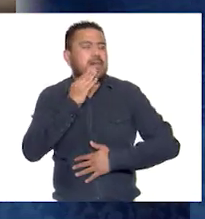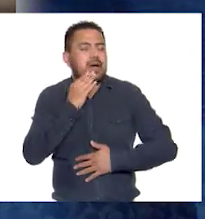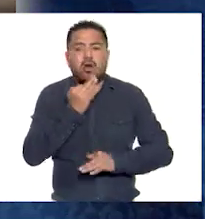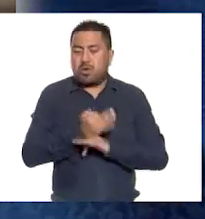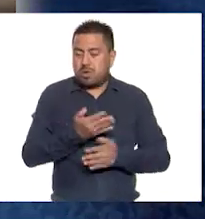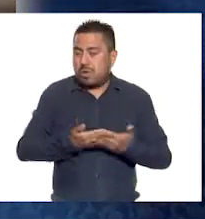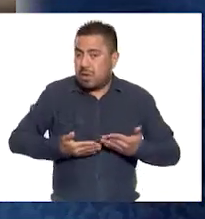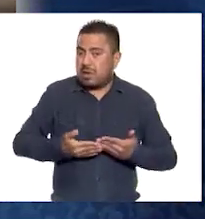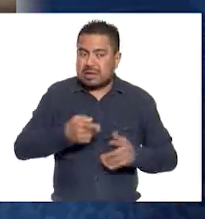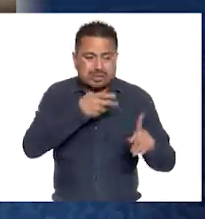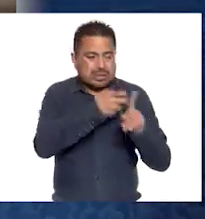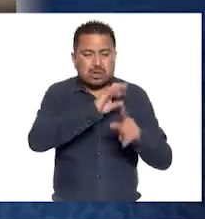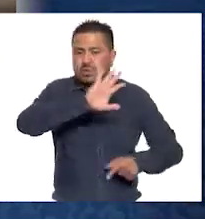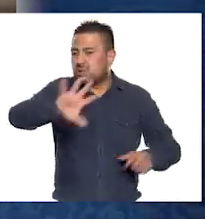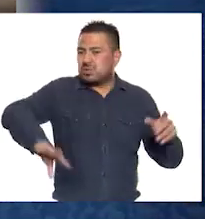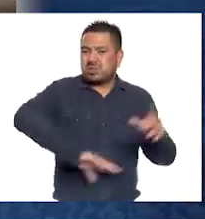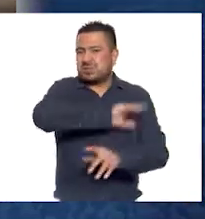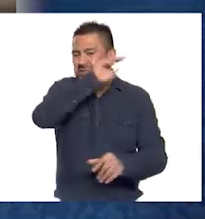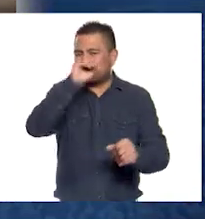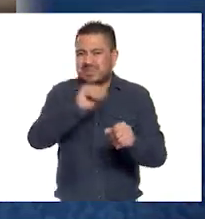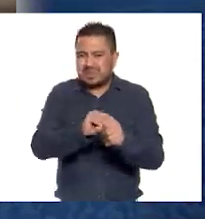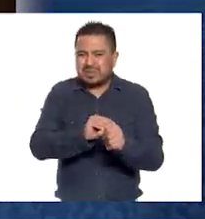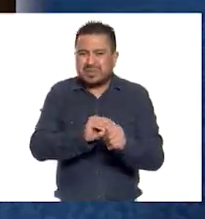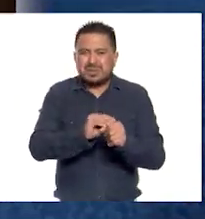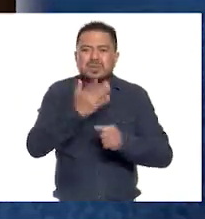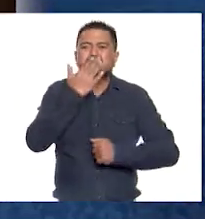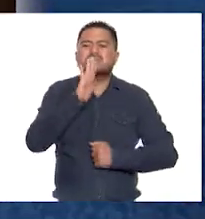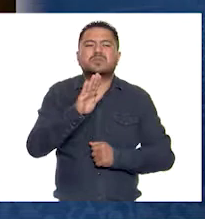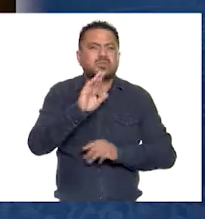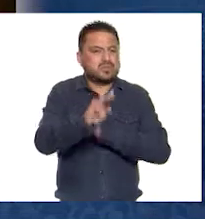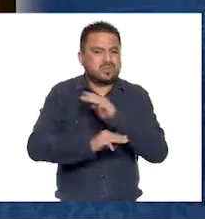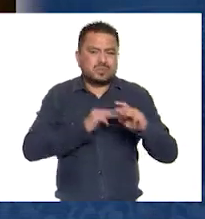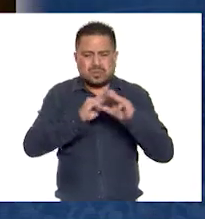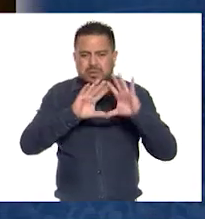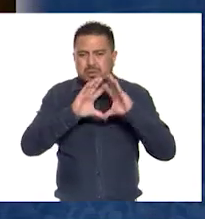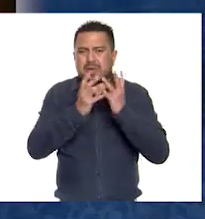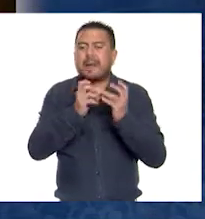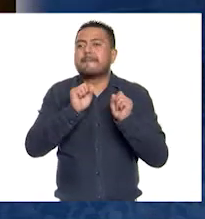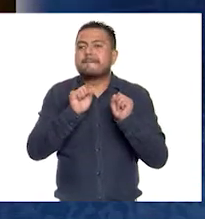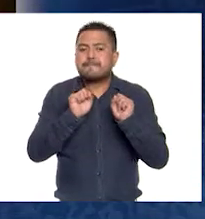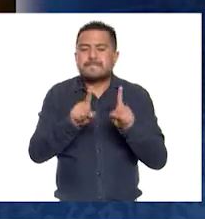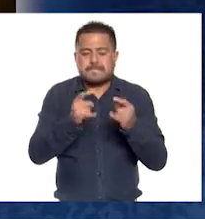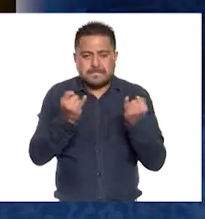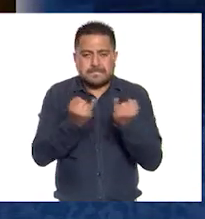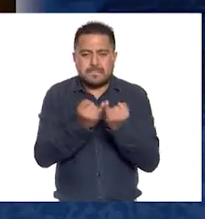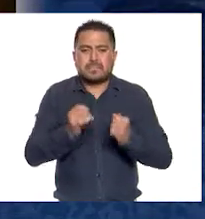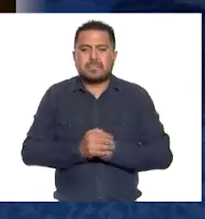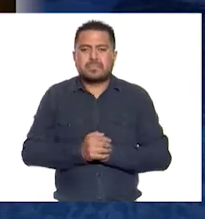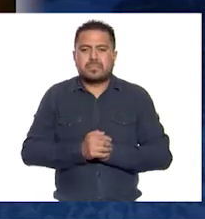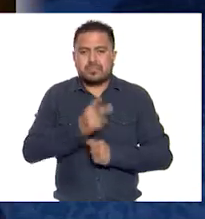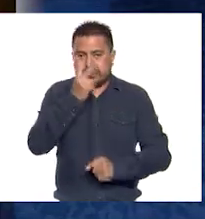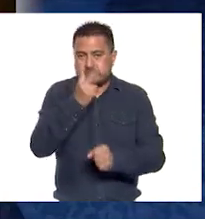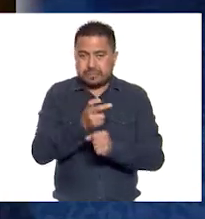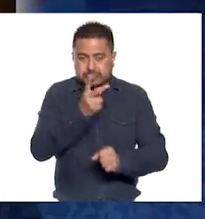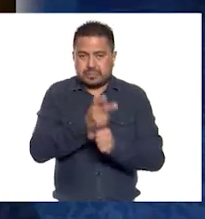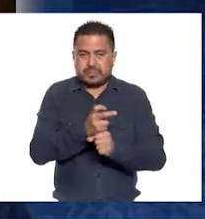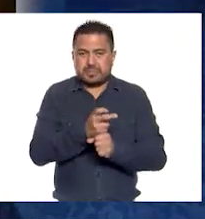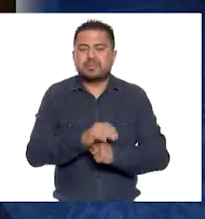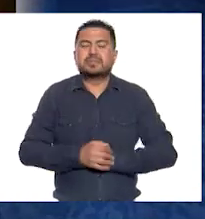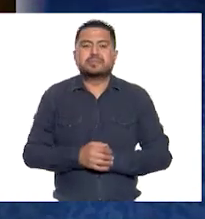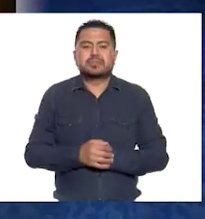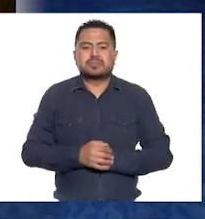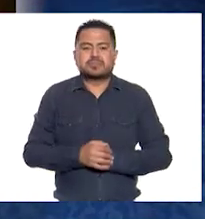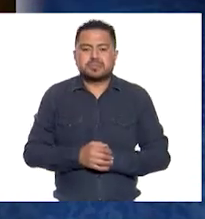hoy día todos los musulmanes del planeta. También. El segundo